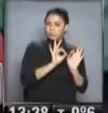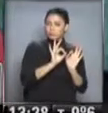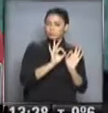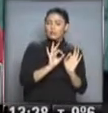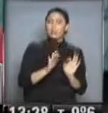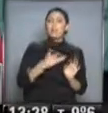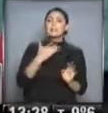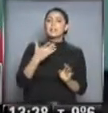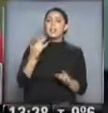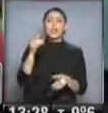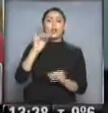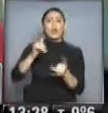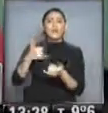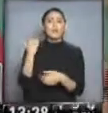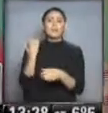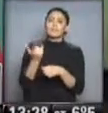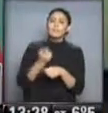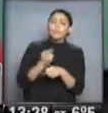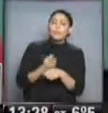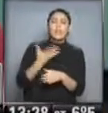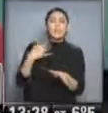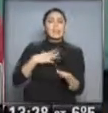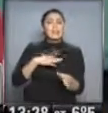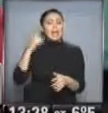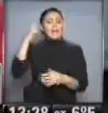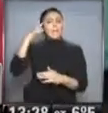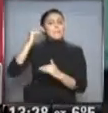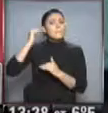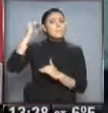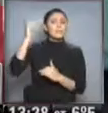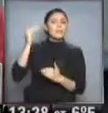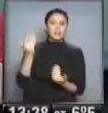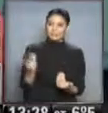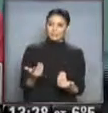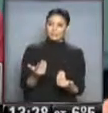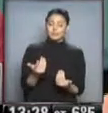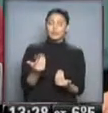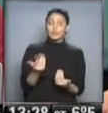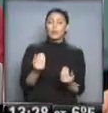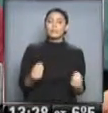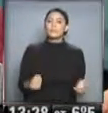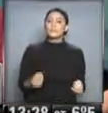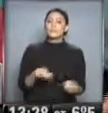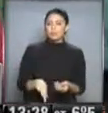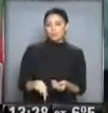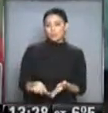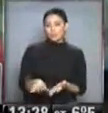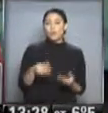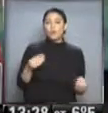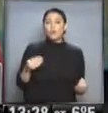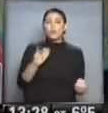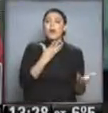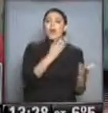que no estaban en condiciones, que todavía no eran maduros para...? Y esto tiene que ver con... ¿cómo se